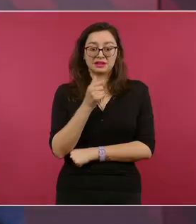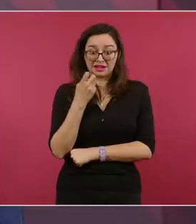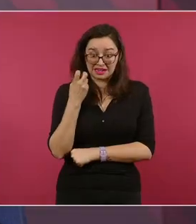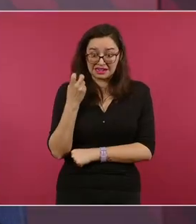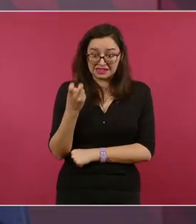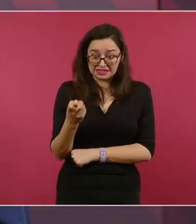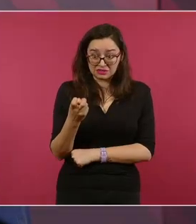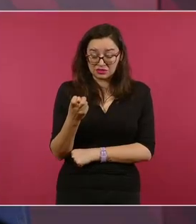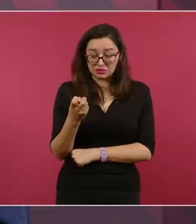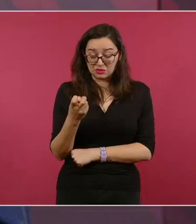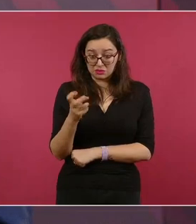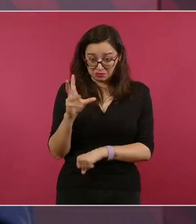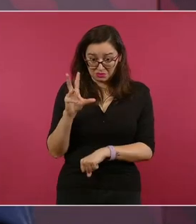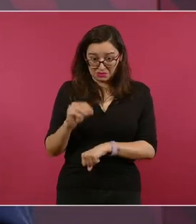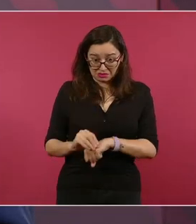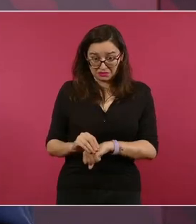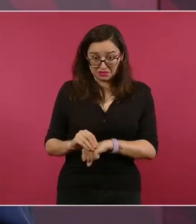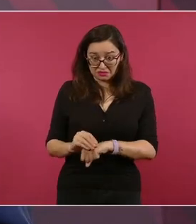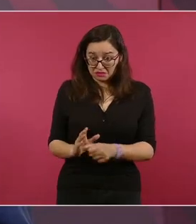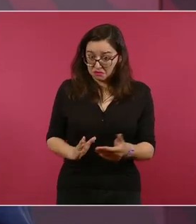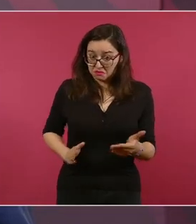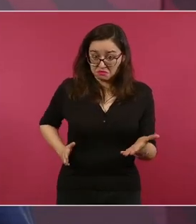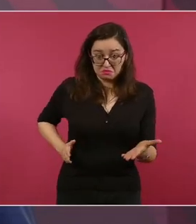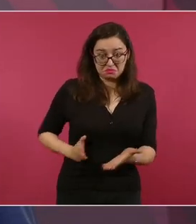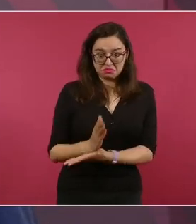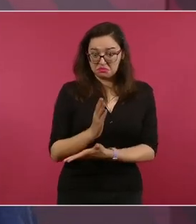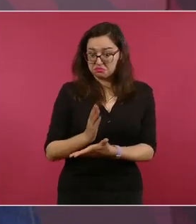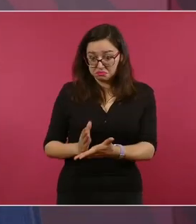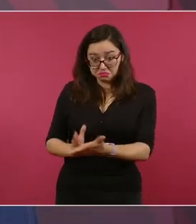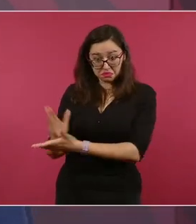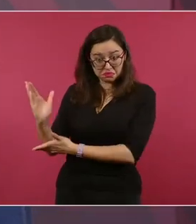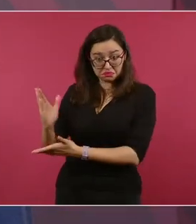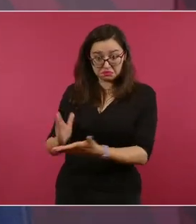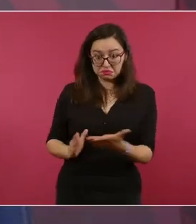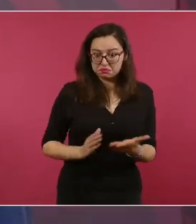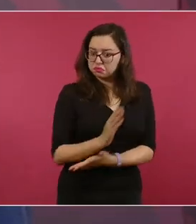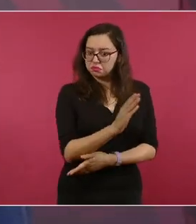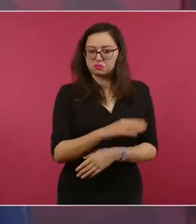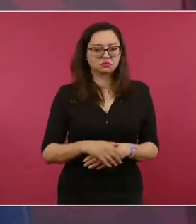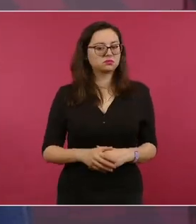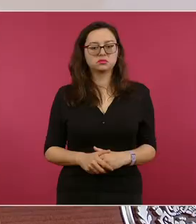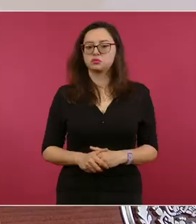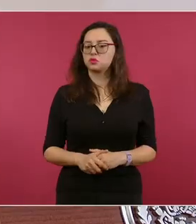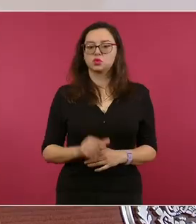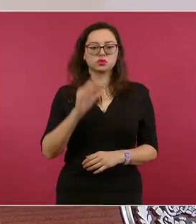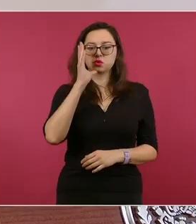permitirse a nadie, a ninguna potencia, a ningún país, que se actúe de esa manera.